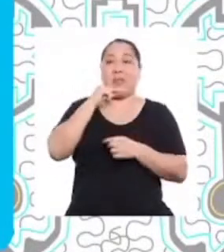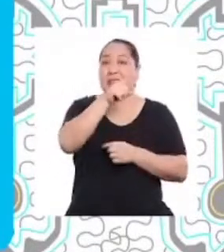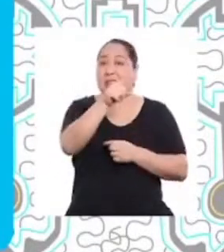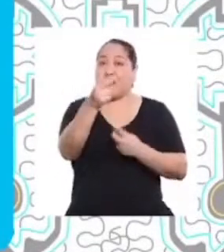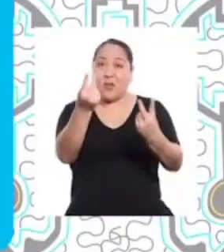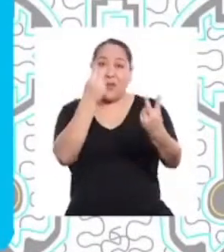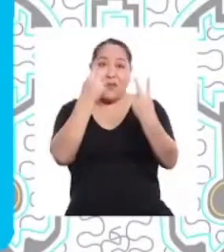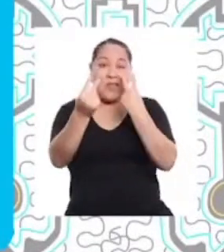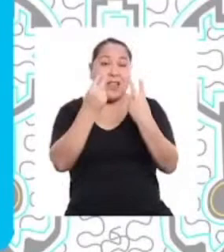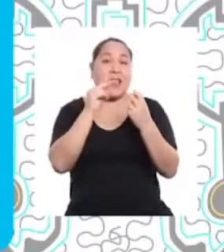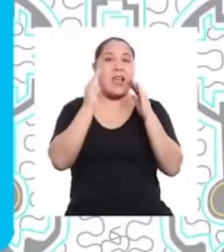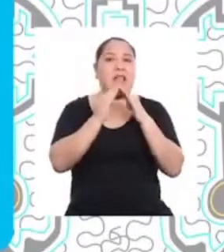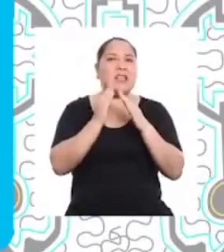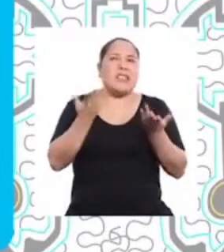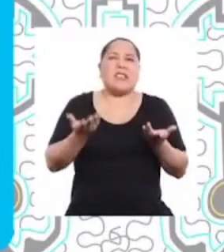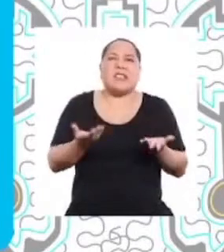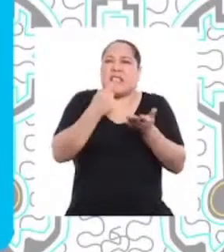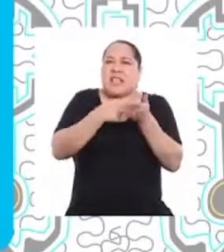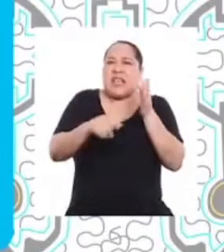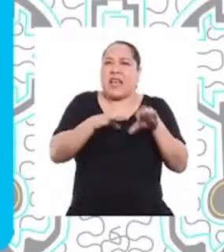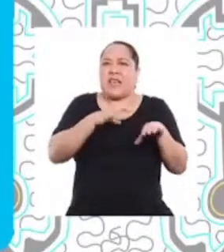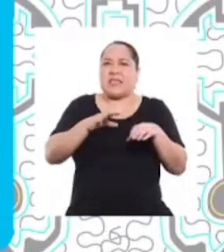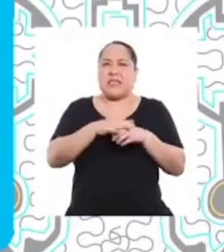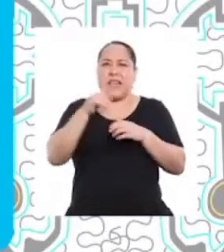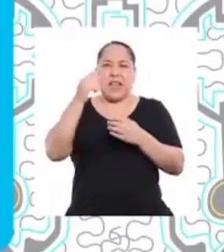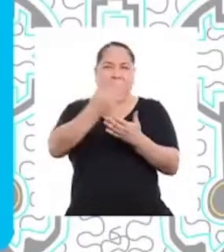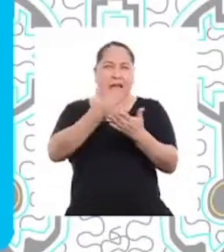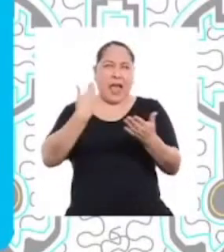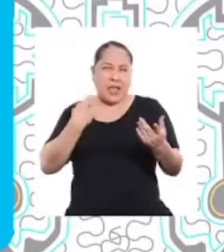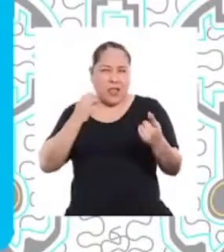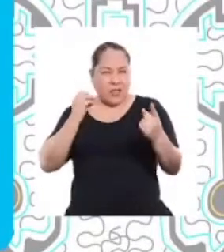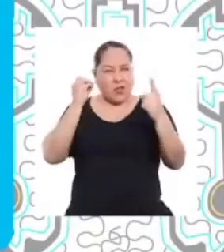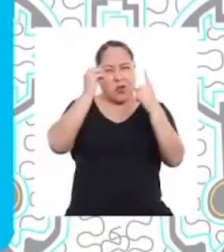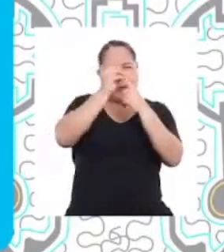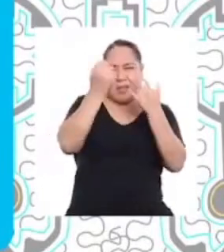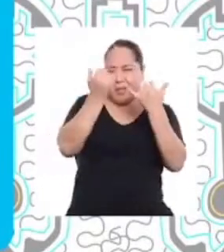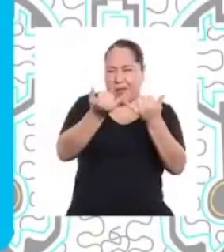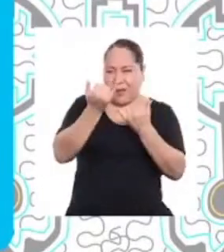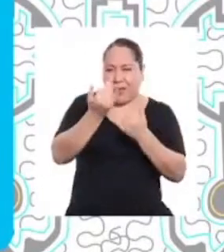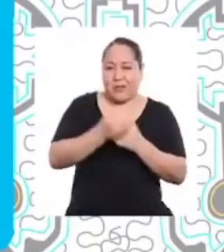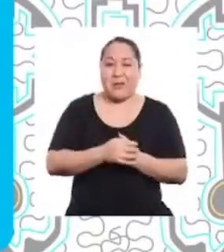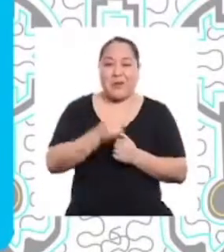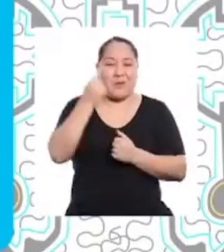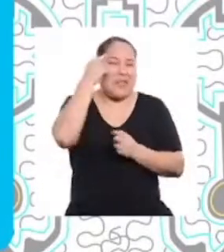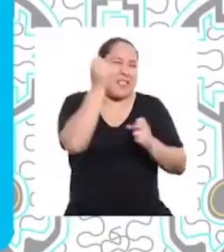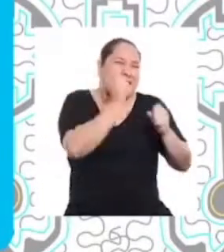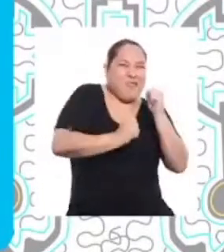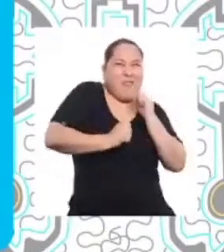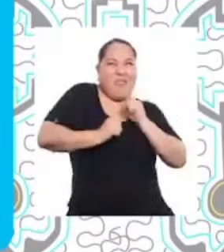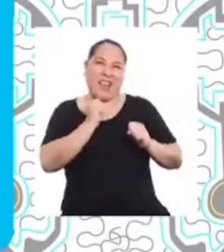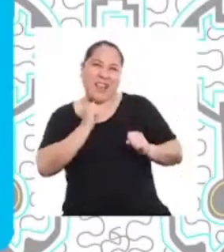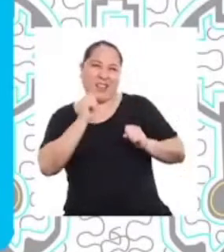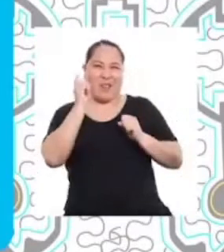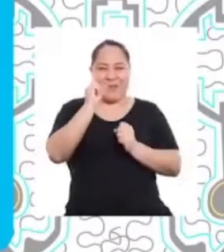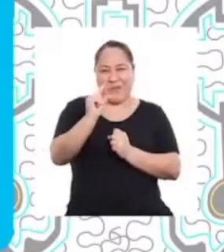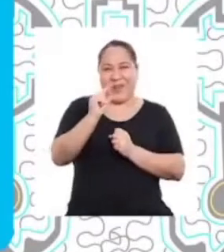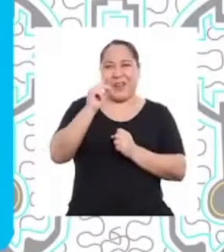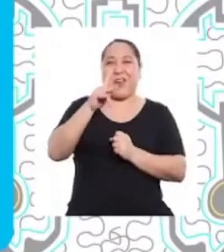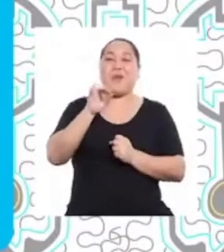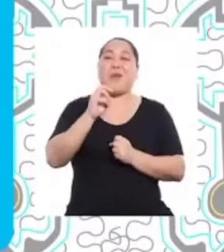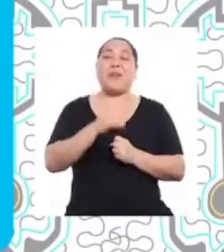casa, ¿qué es lo que toca hacer antes de descubrir el propósito del programa de hoy? Creo que movernos un poco,